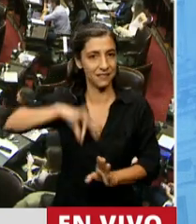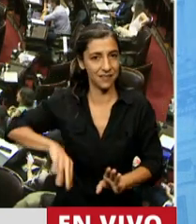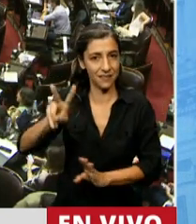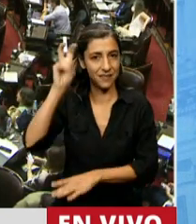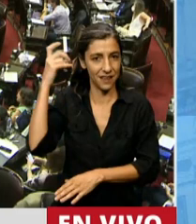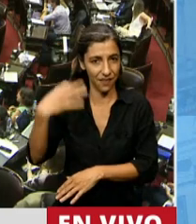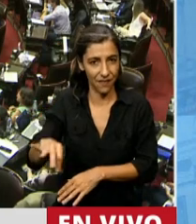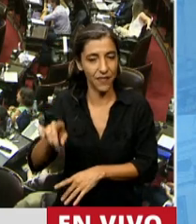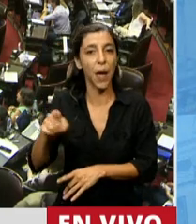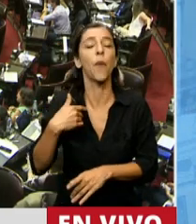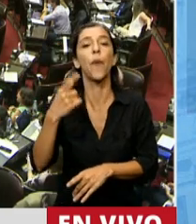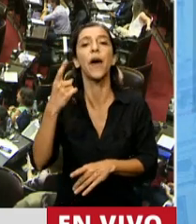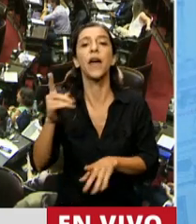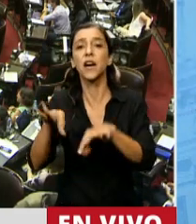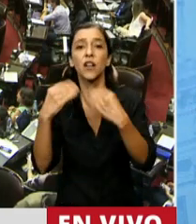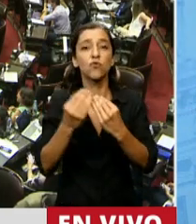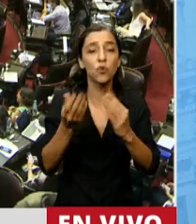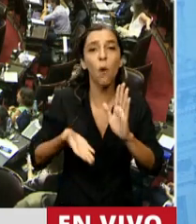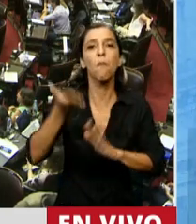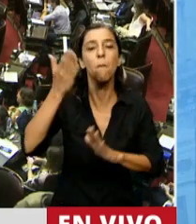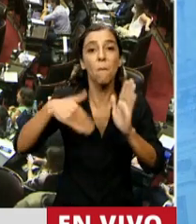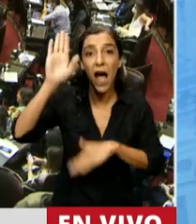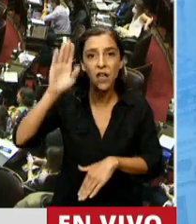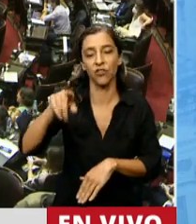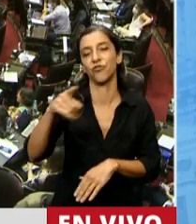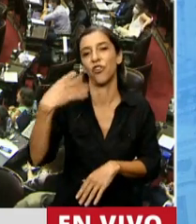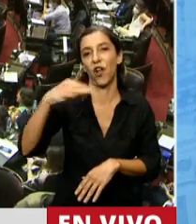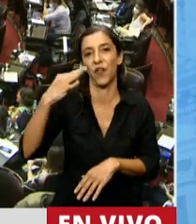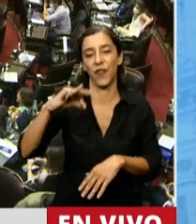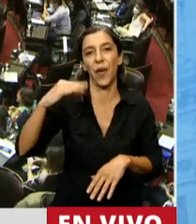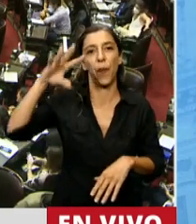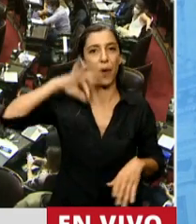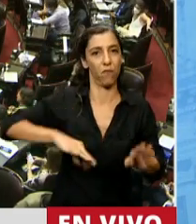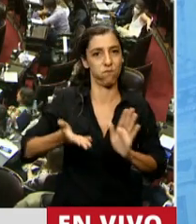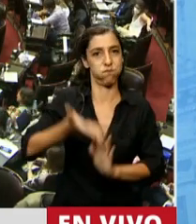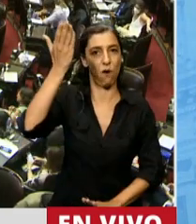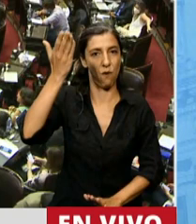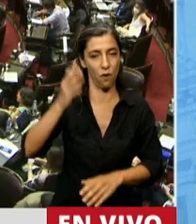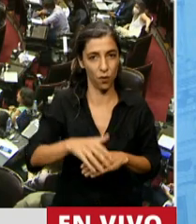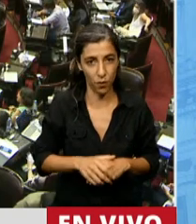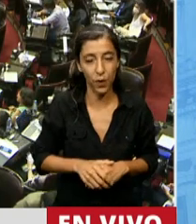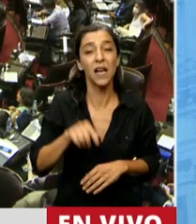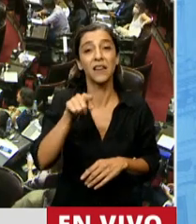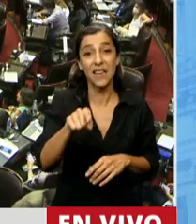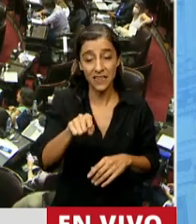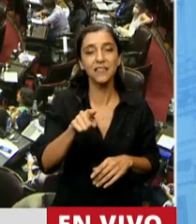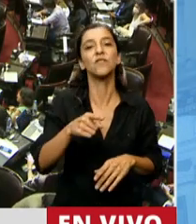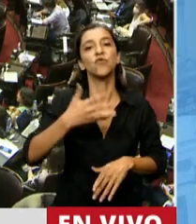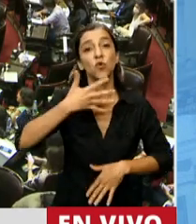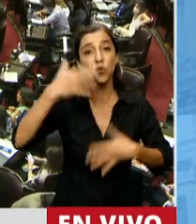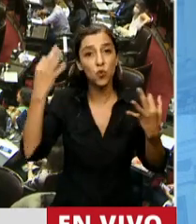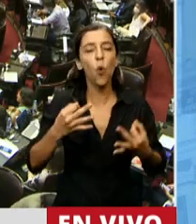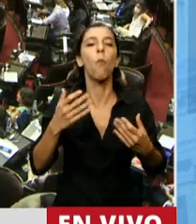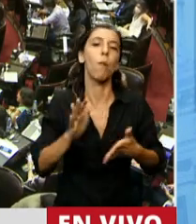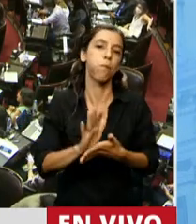índice que resultare mayor. En caso de duda sobre la aplicación de esta norma, prevalecerá la más